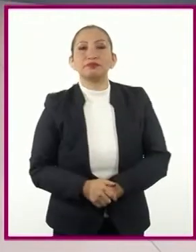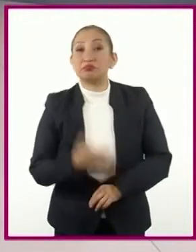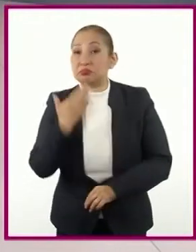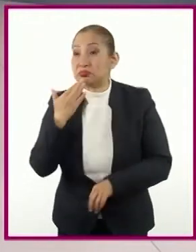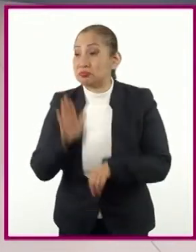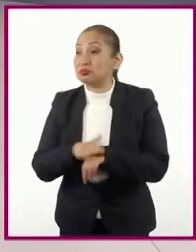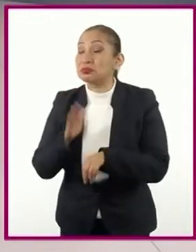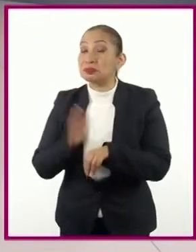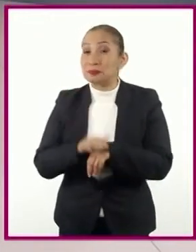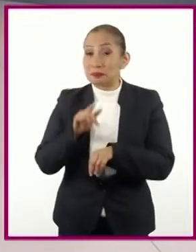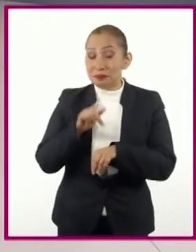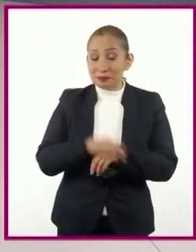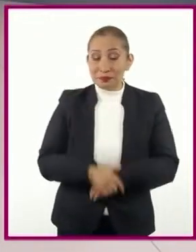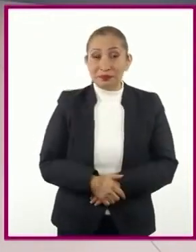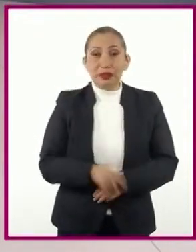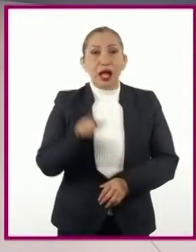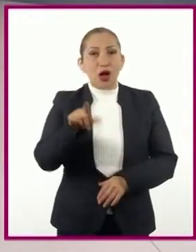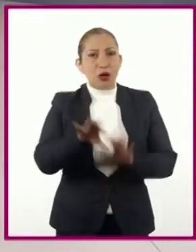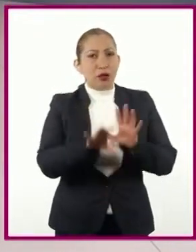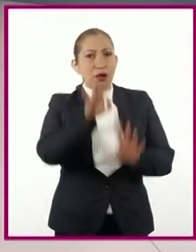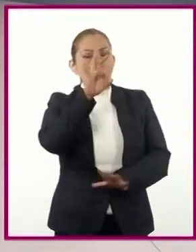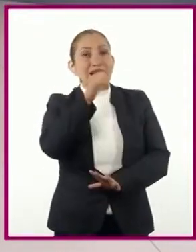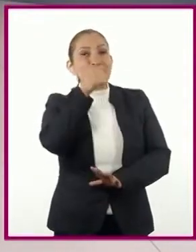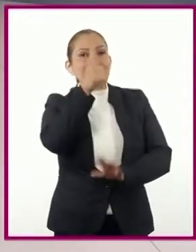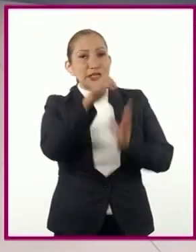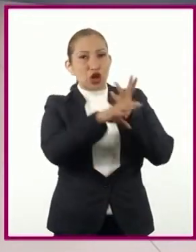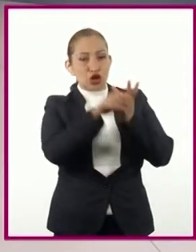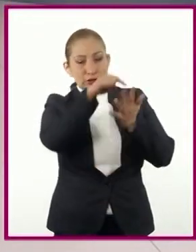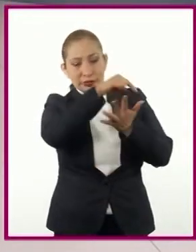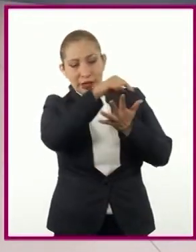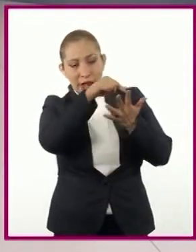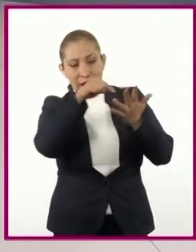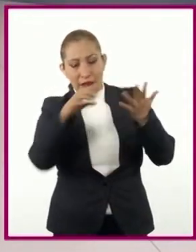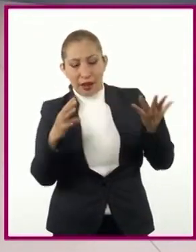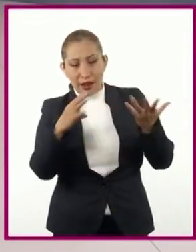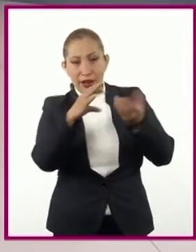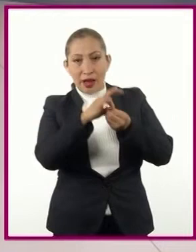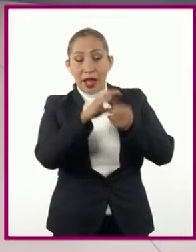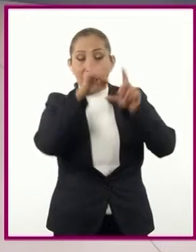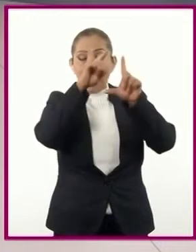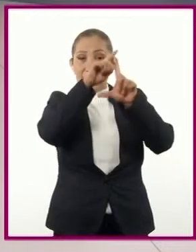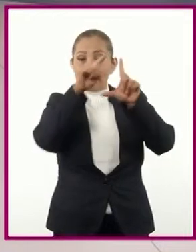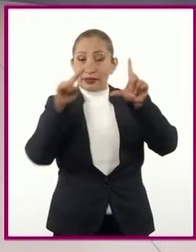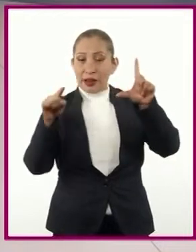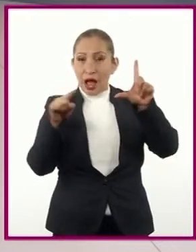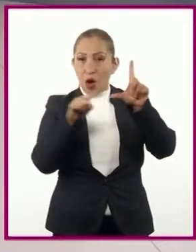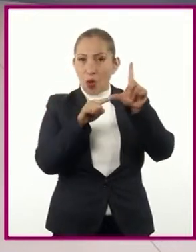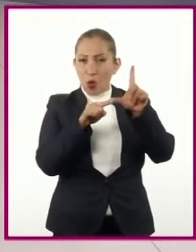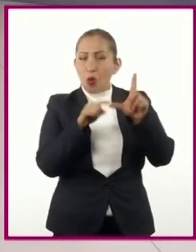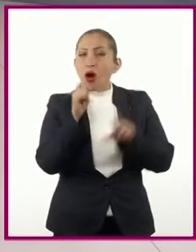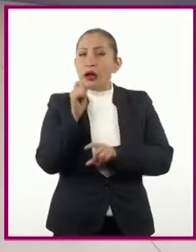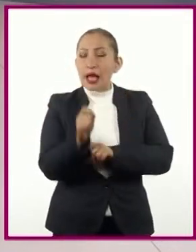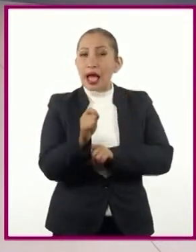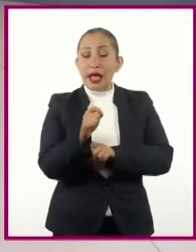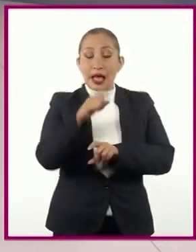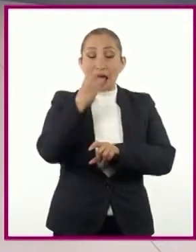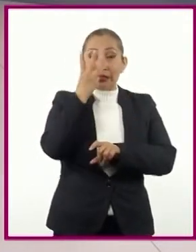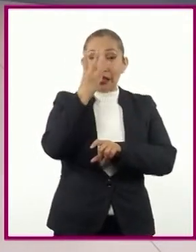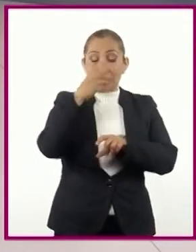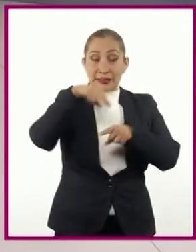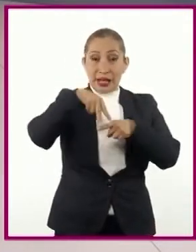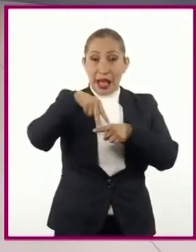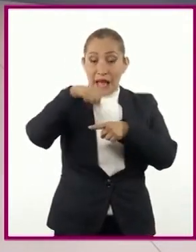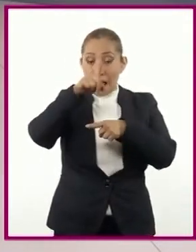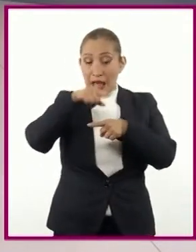Excelente, Leslie. Se encontraron los 6 elementos que conforman un triángulo, es decir, 3 lados y